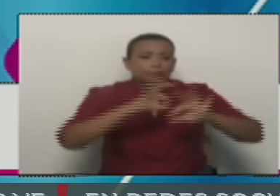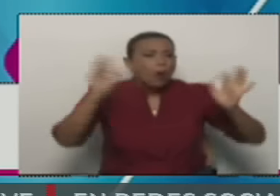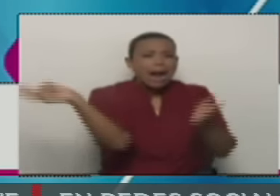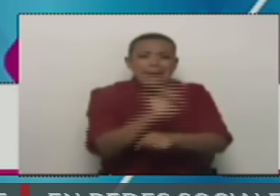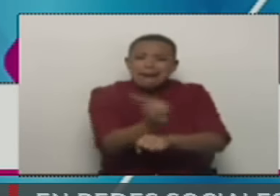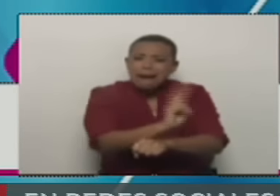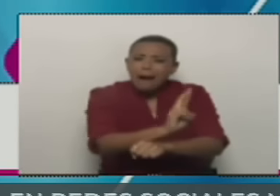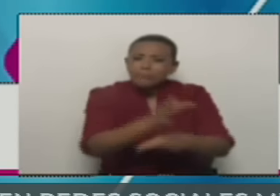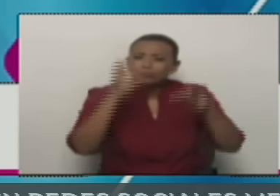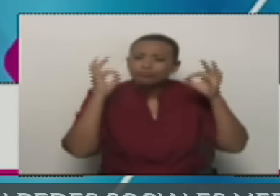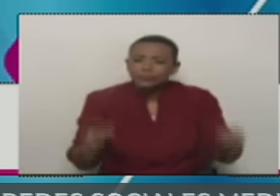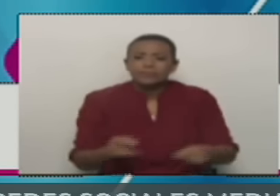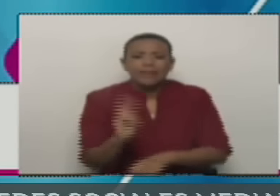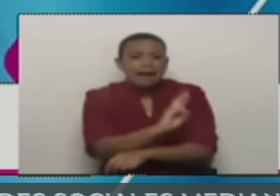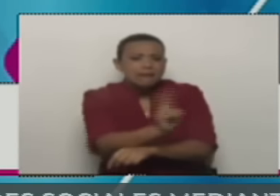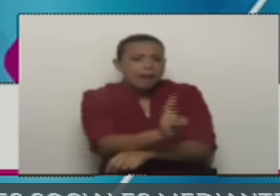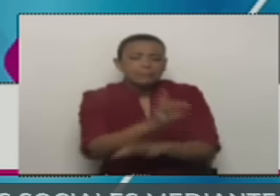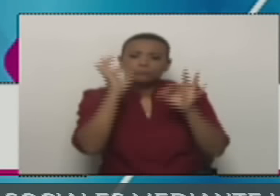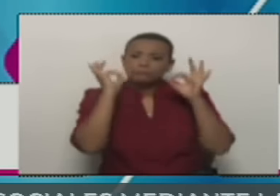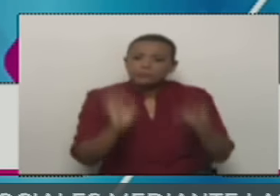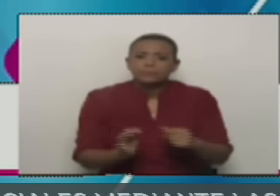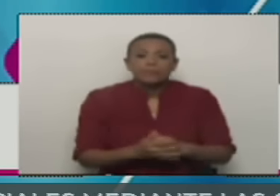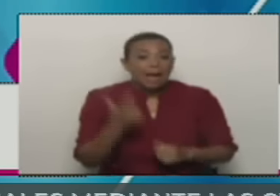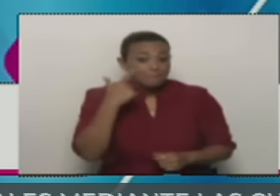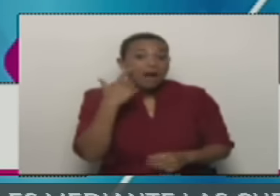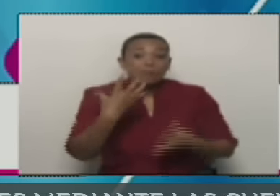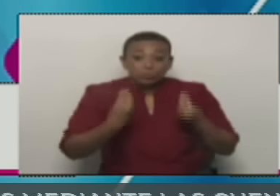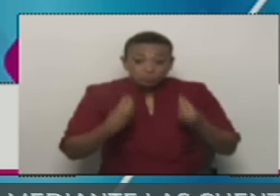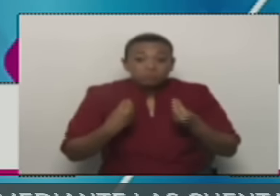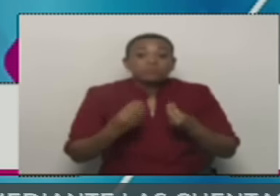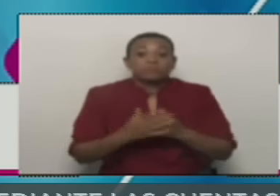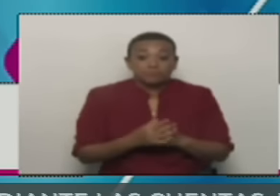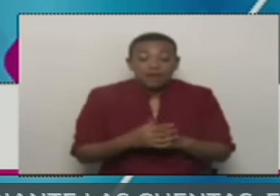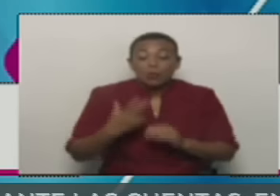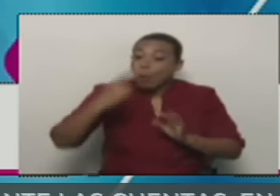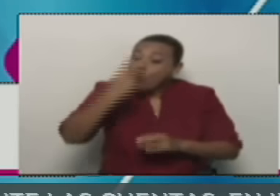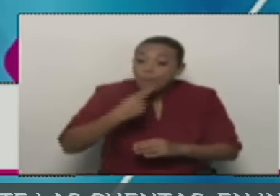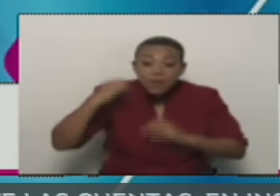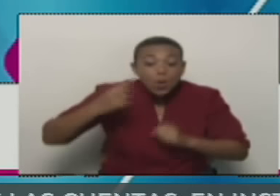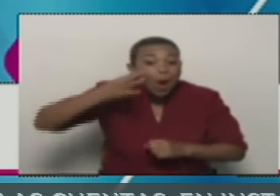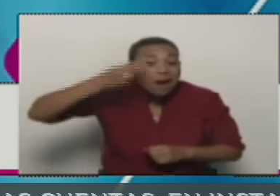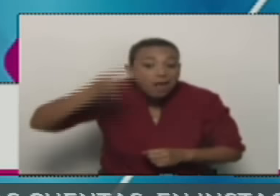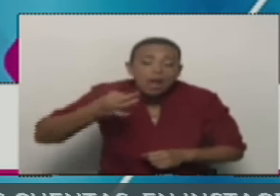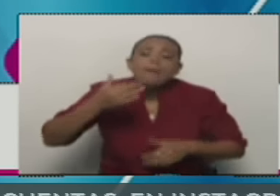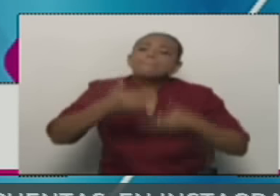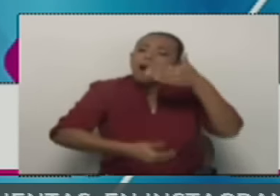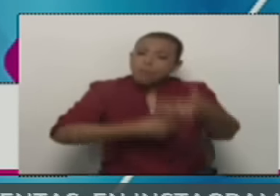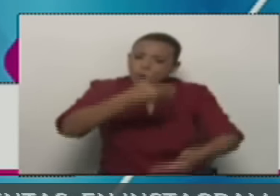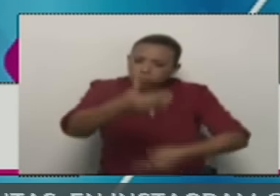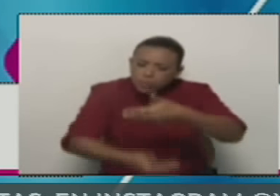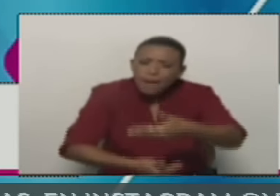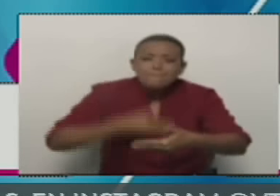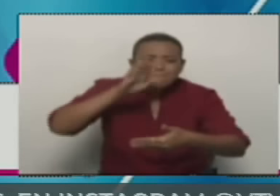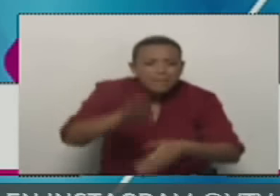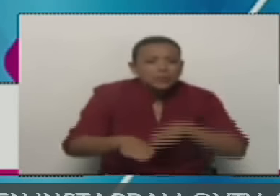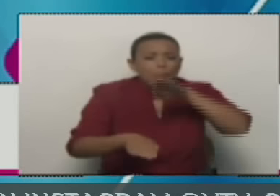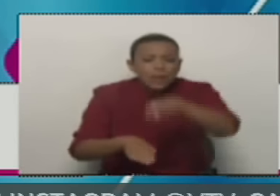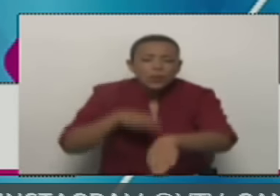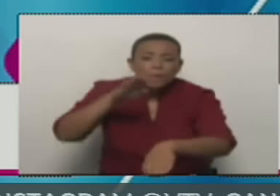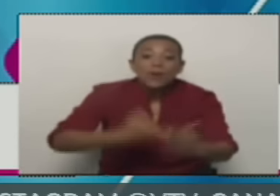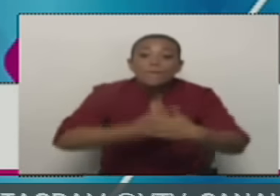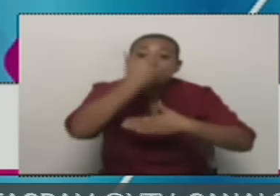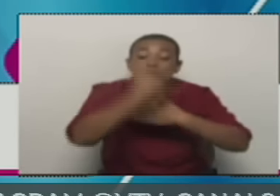del mundo, ¿no? Ahí vamos a tener, y eso tenemos que cumplirlo progresivamente, pero podemos ir teniendo